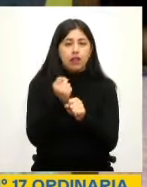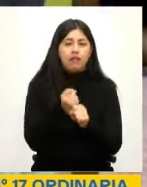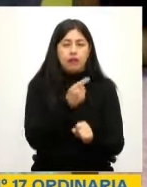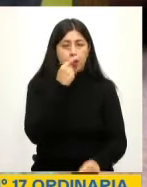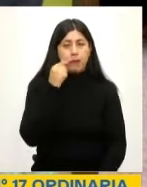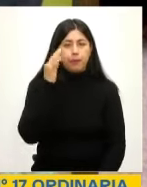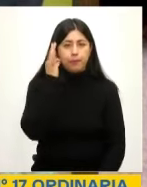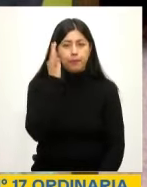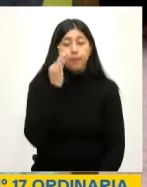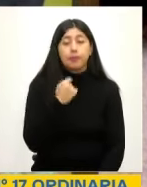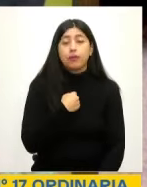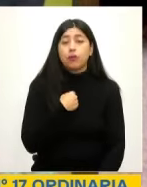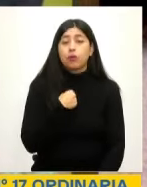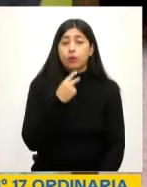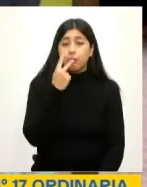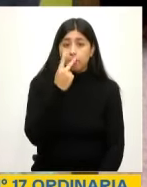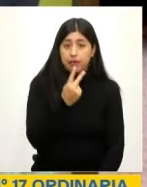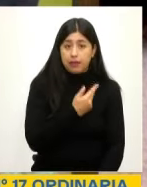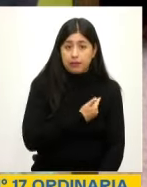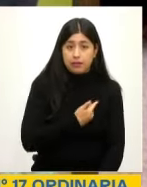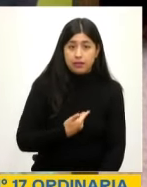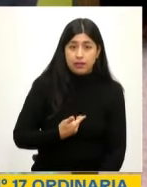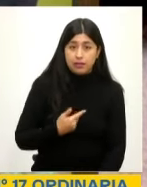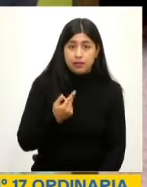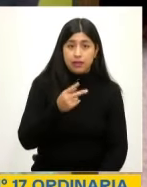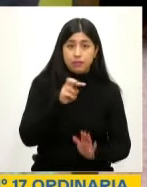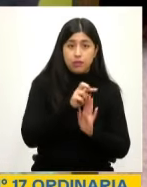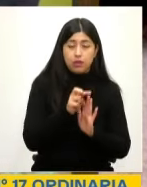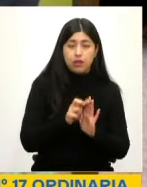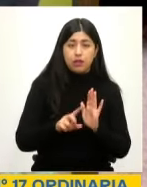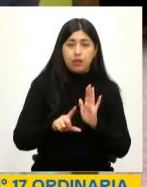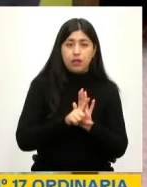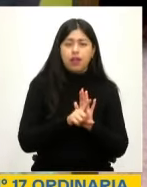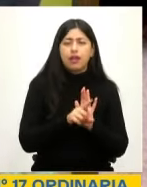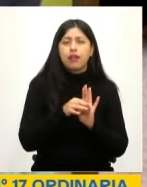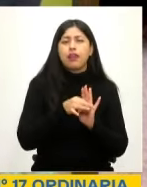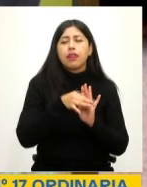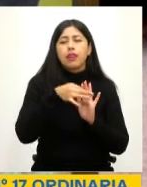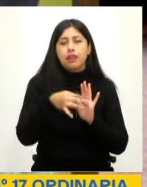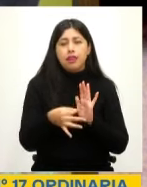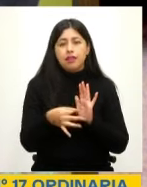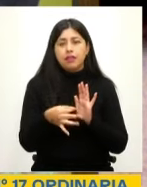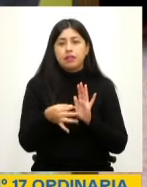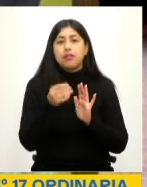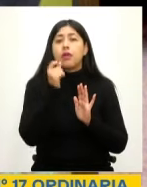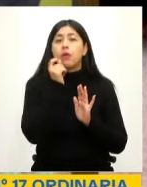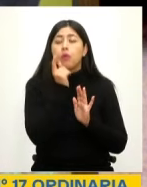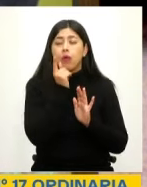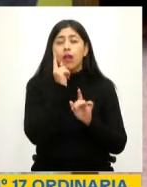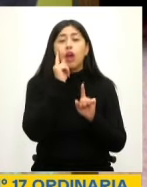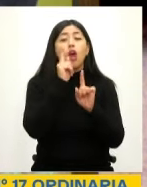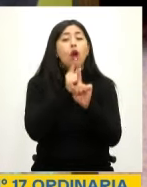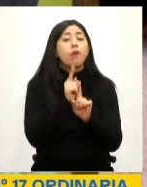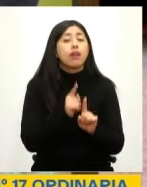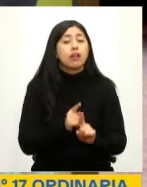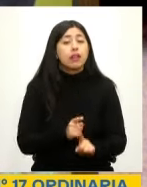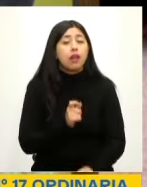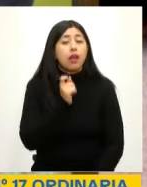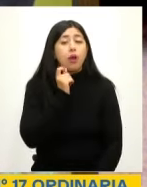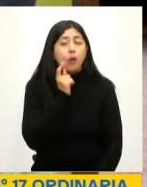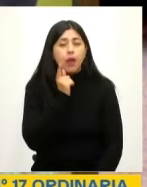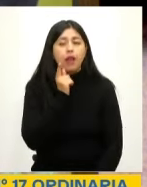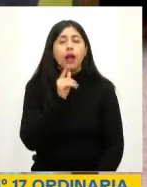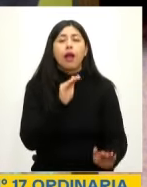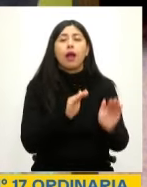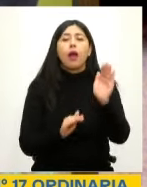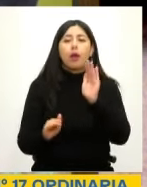cuando uno mira presidente este proyecto de ley señala muy claramente dentro de sus ideas matrices que tiene por finalidad proteger